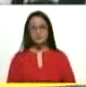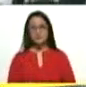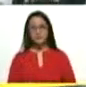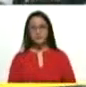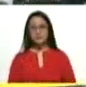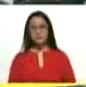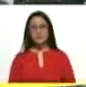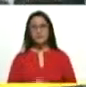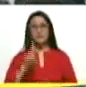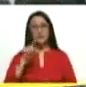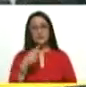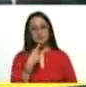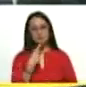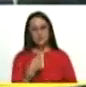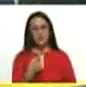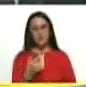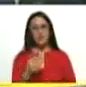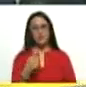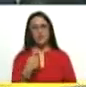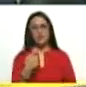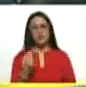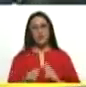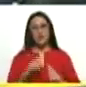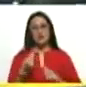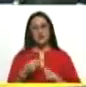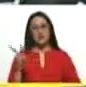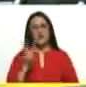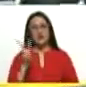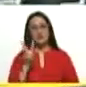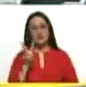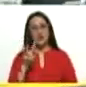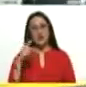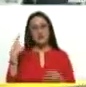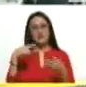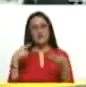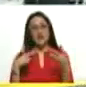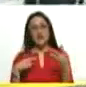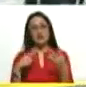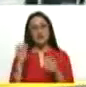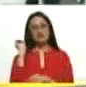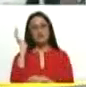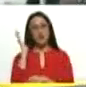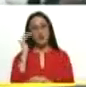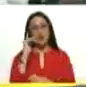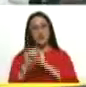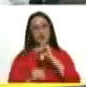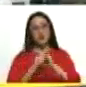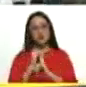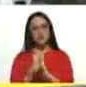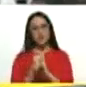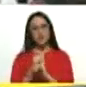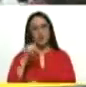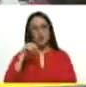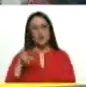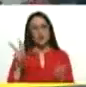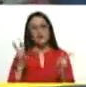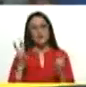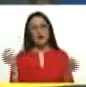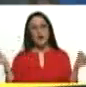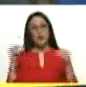de manifestar, como lo ha hecho Venezuela en las diferentes instancias y foros internacionales, y hoy en el marco de este